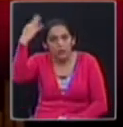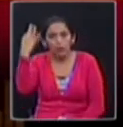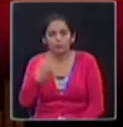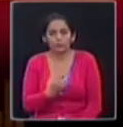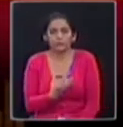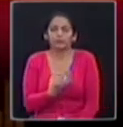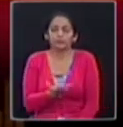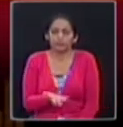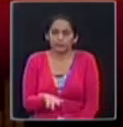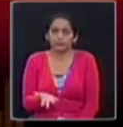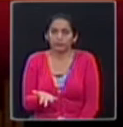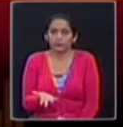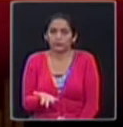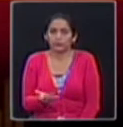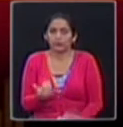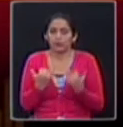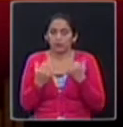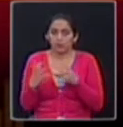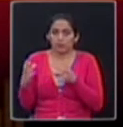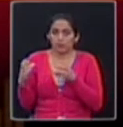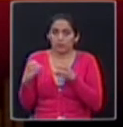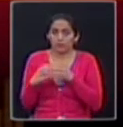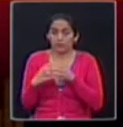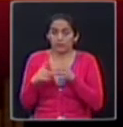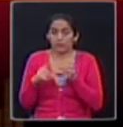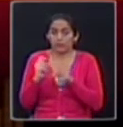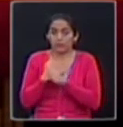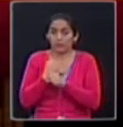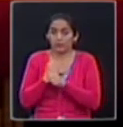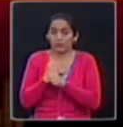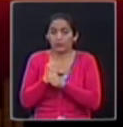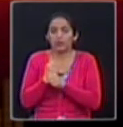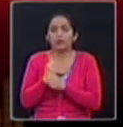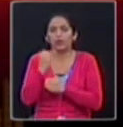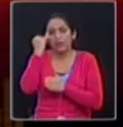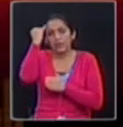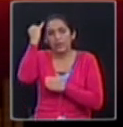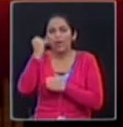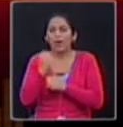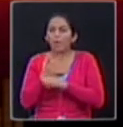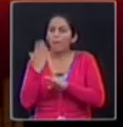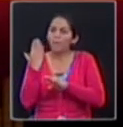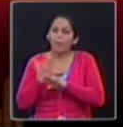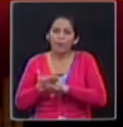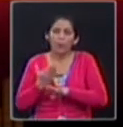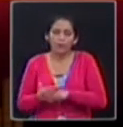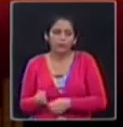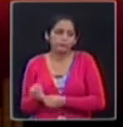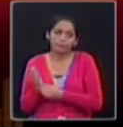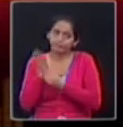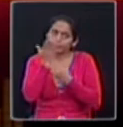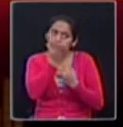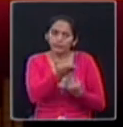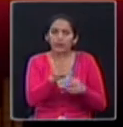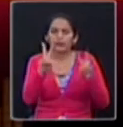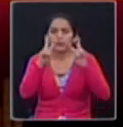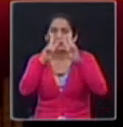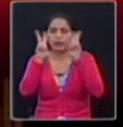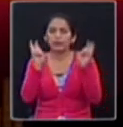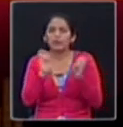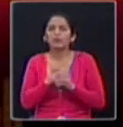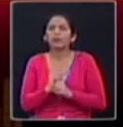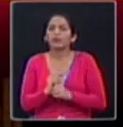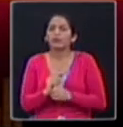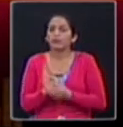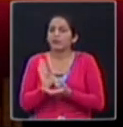El Frente Unitario tiene una propuesta de un nuevo código orgánico del trabajo, tiene una propuesta de seguridad social, porque el tema de